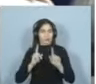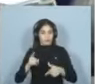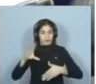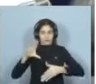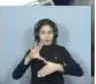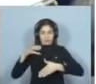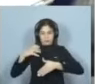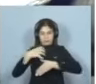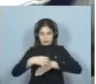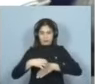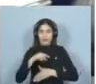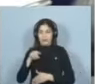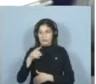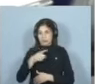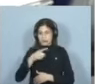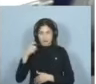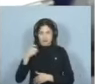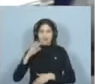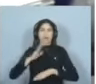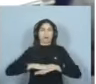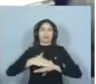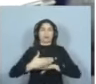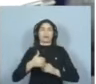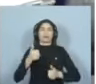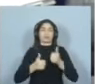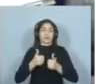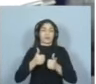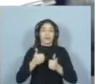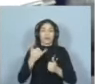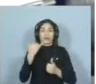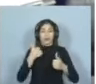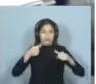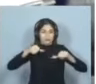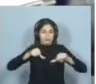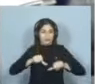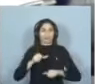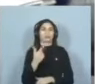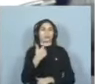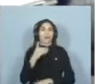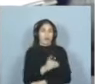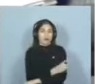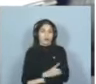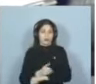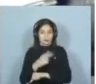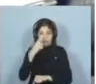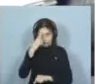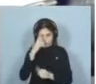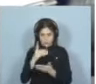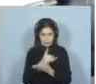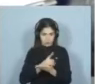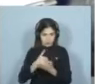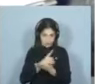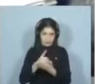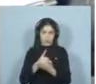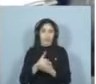graves impactos en la vigencia de los derechos internacionalmente reconocidos. En particular, destacamos la violencia contra